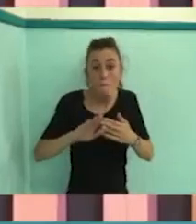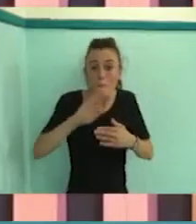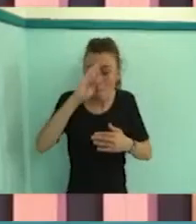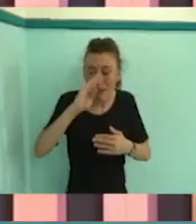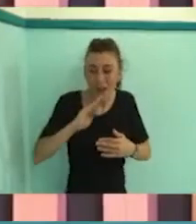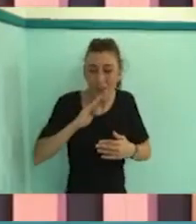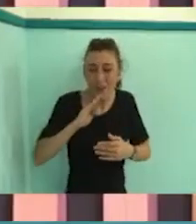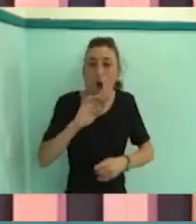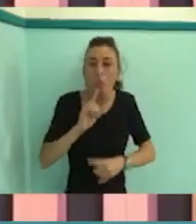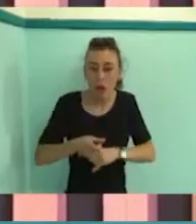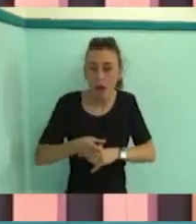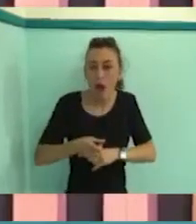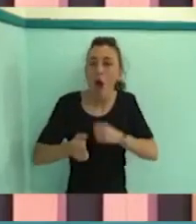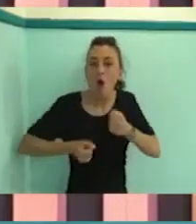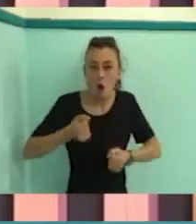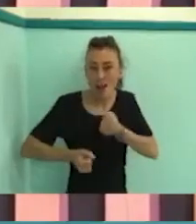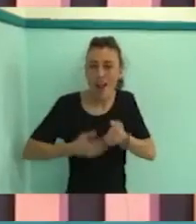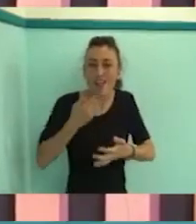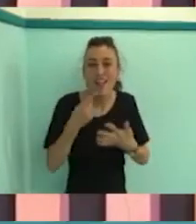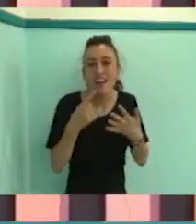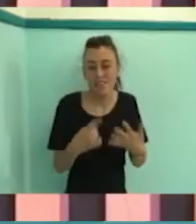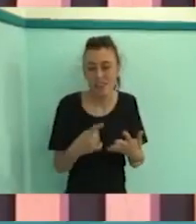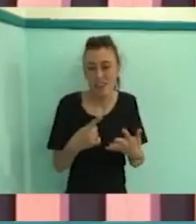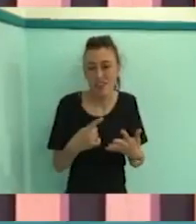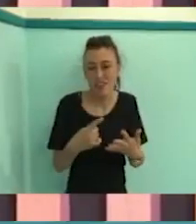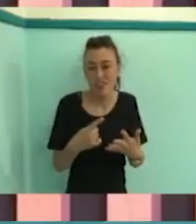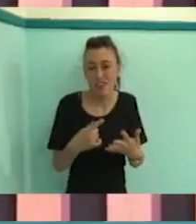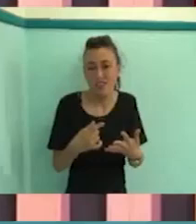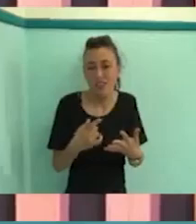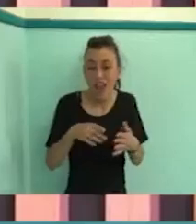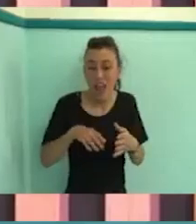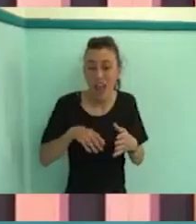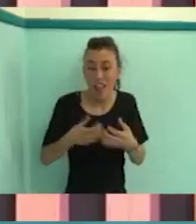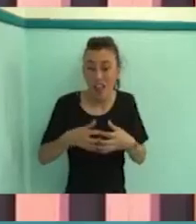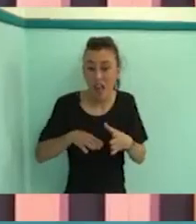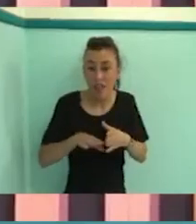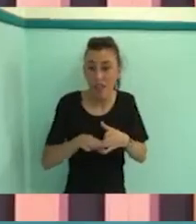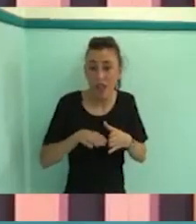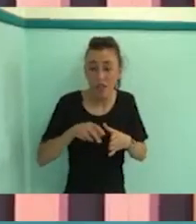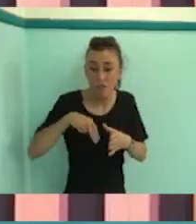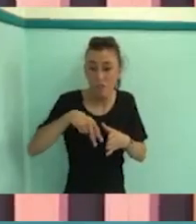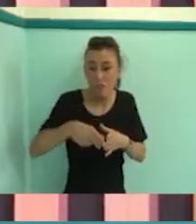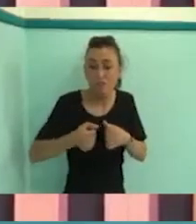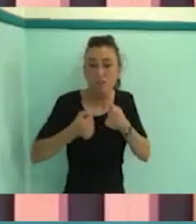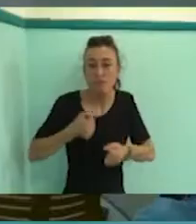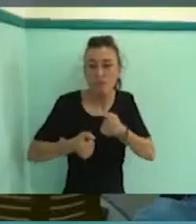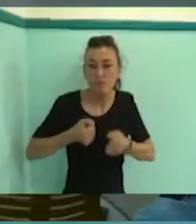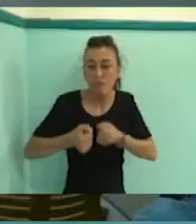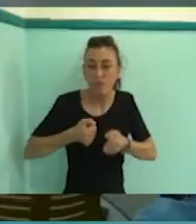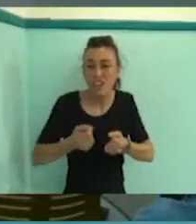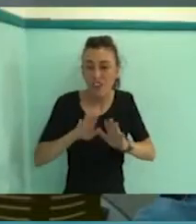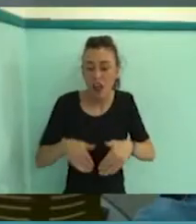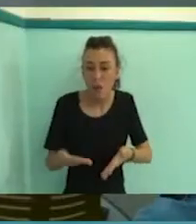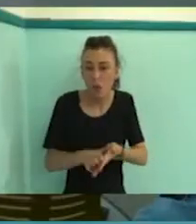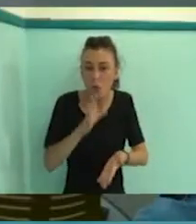rapidita correr eh con 6 años en la cinta y acabó muriendo porque sus órganos no pudieron sostenerlo eh